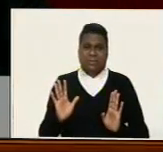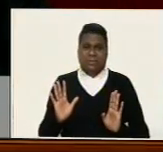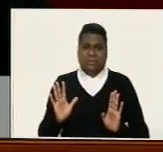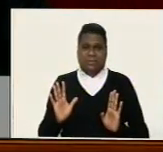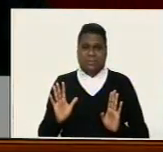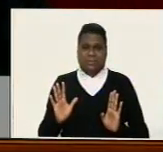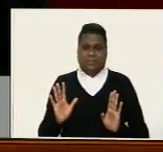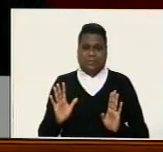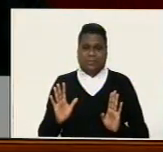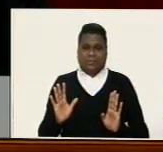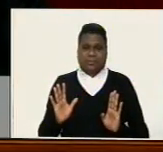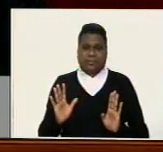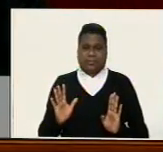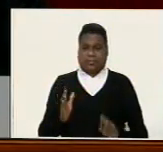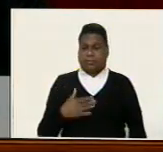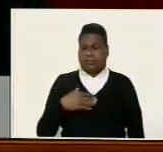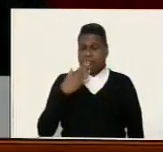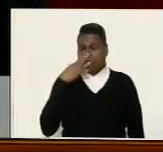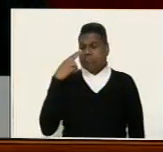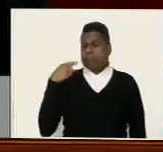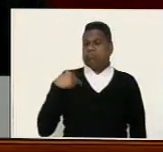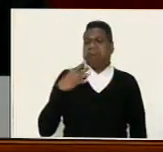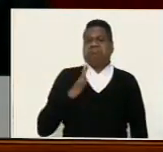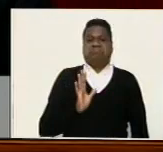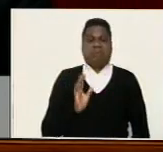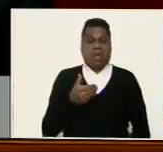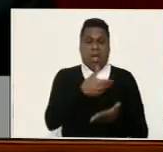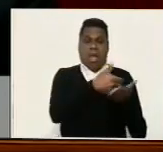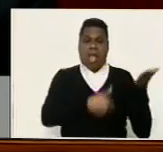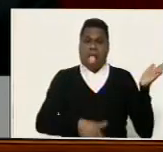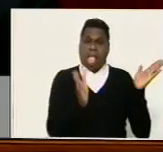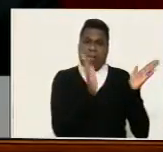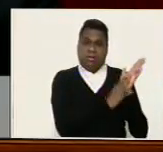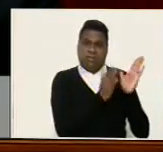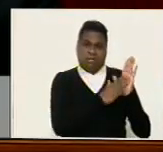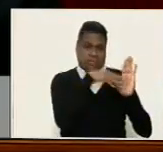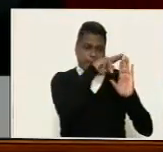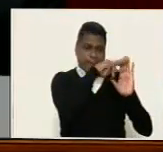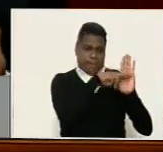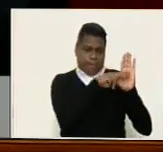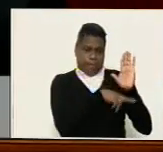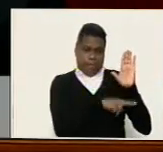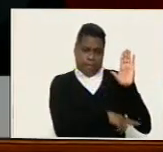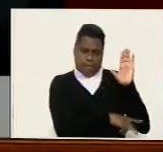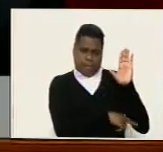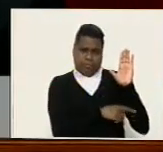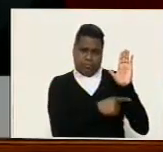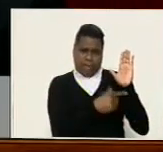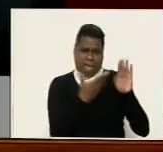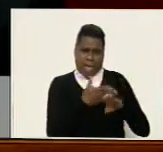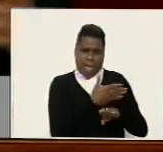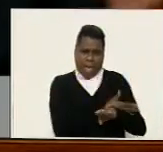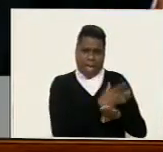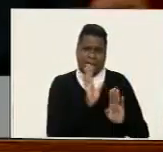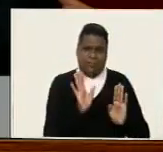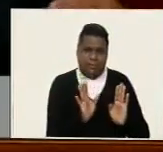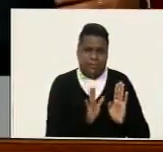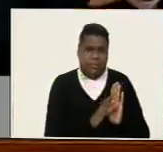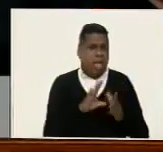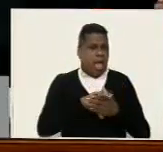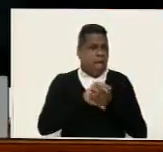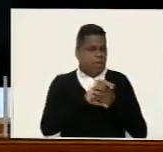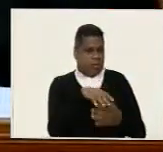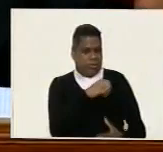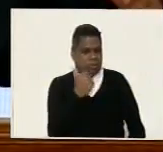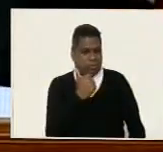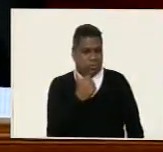Se dan hasta el tupé de sacar listas adelantadas ellos, porque ellos saben quiénes son, tienen amigos ahí, sus